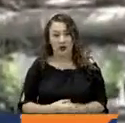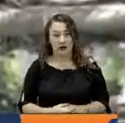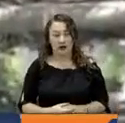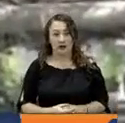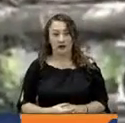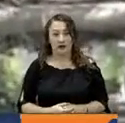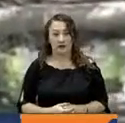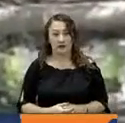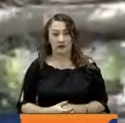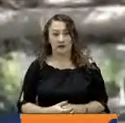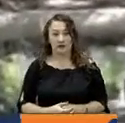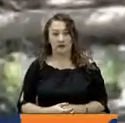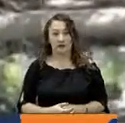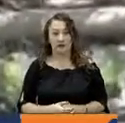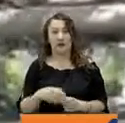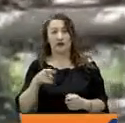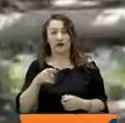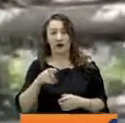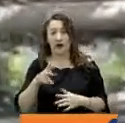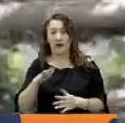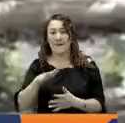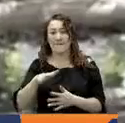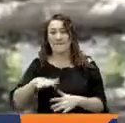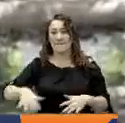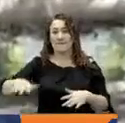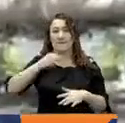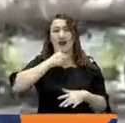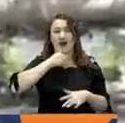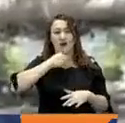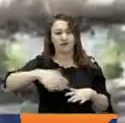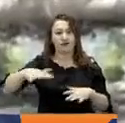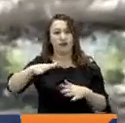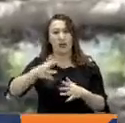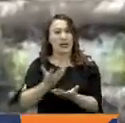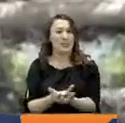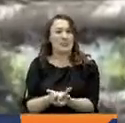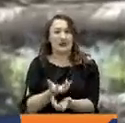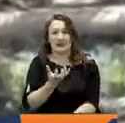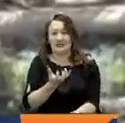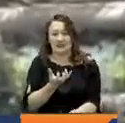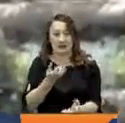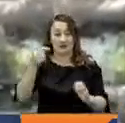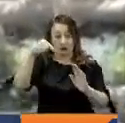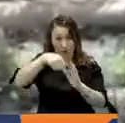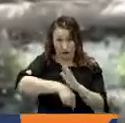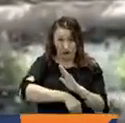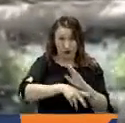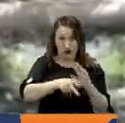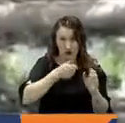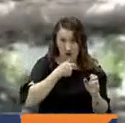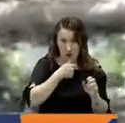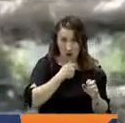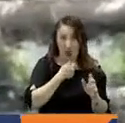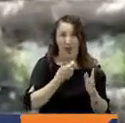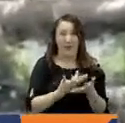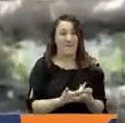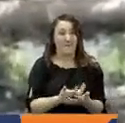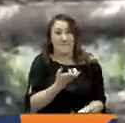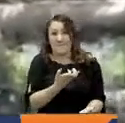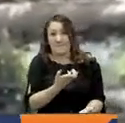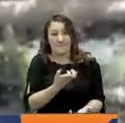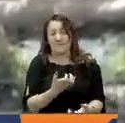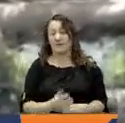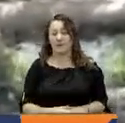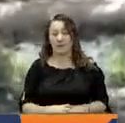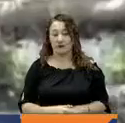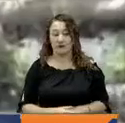los jagüeyes están totalmente secos, los pozos profundos están secos y